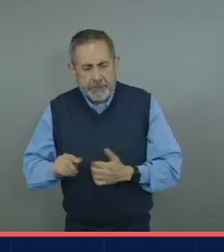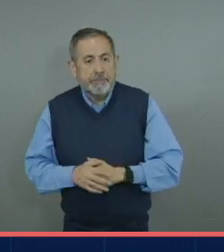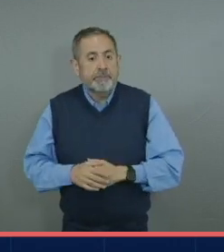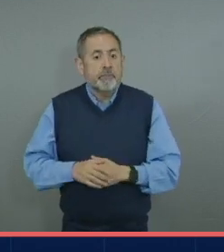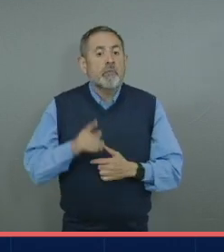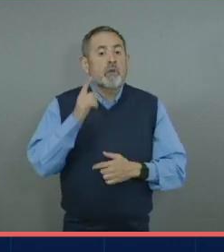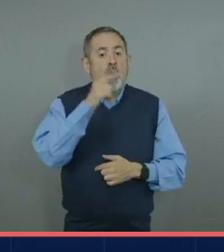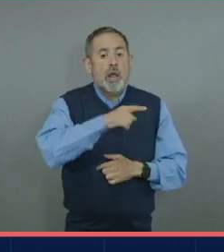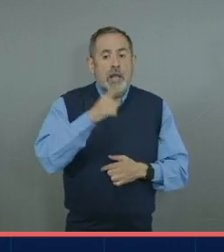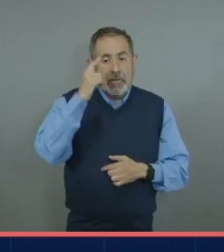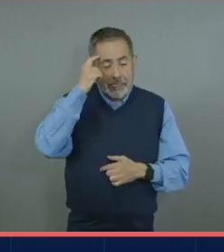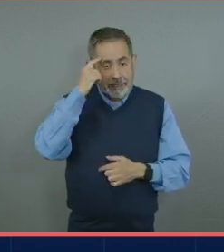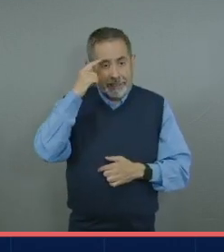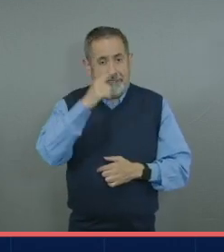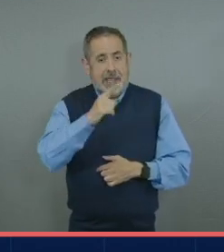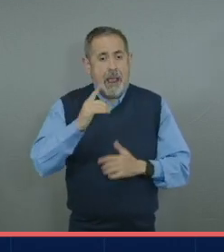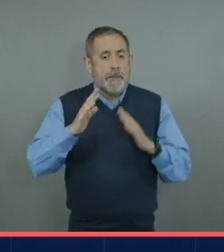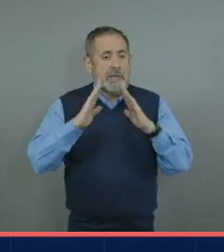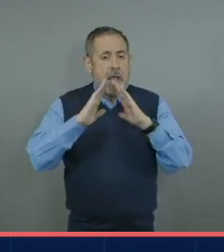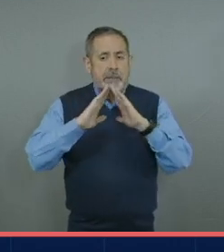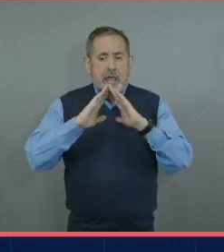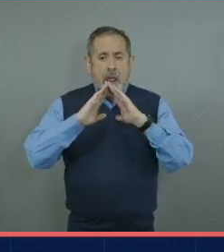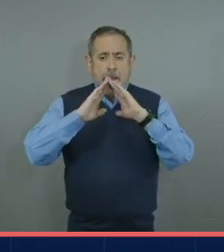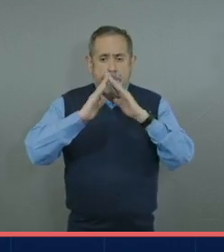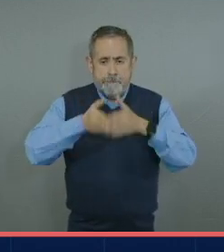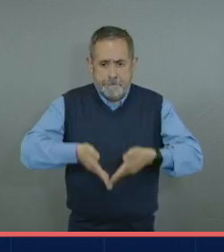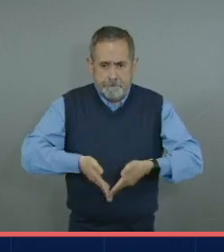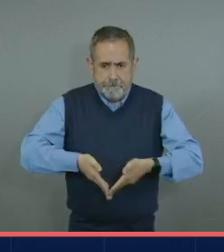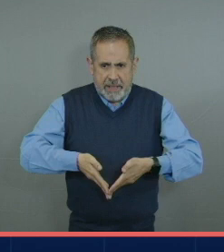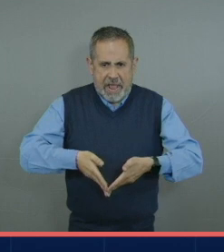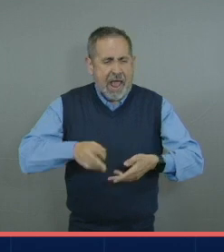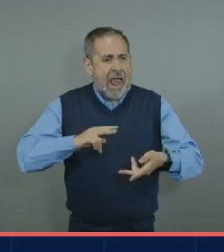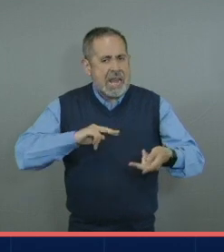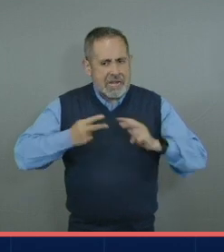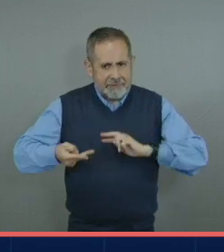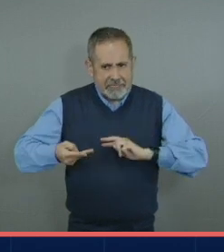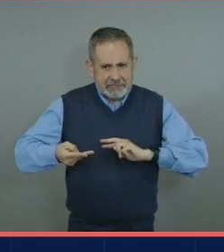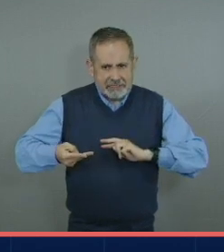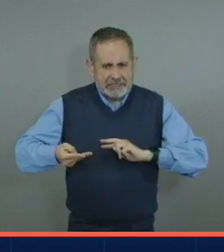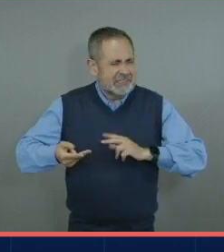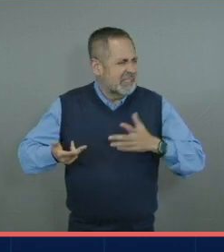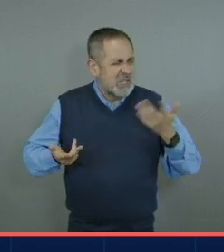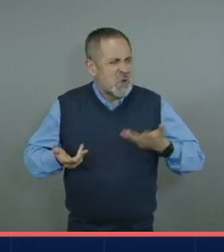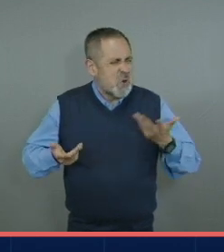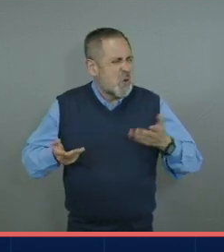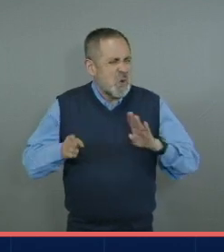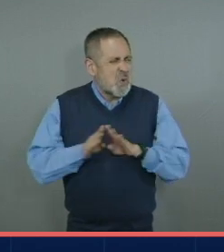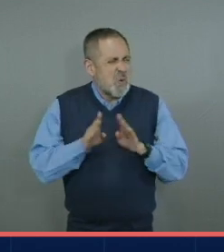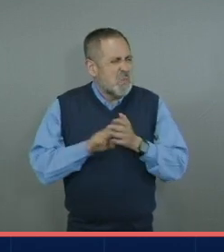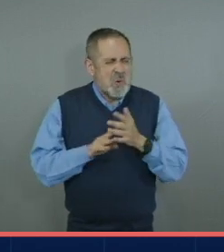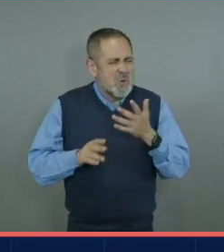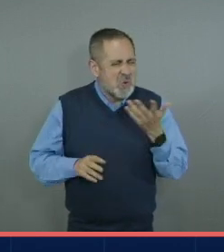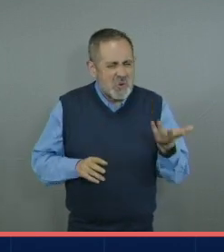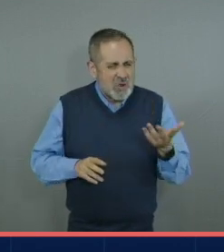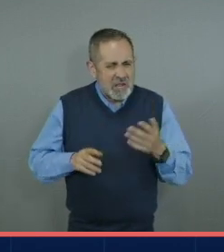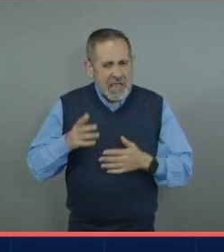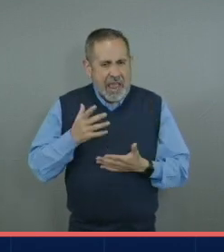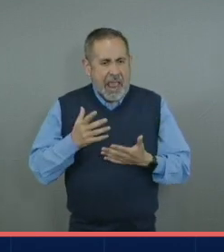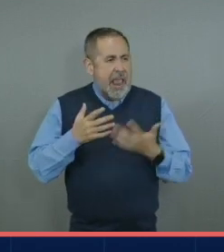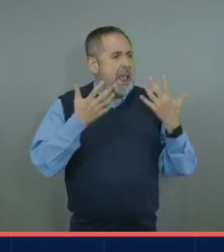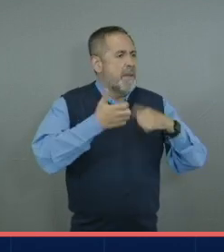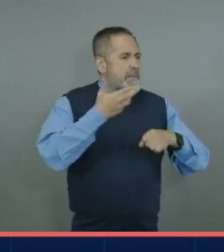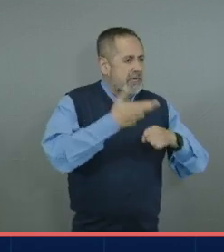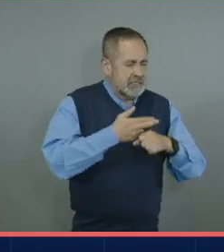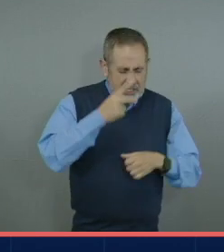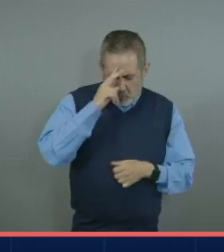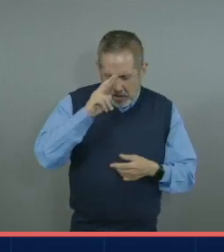pirámide. En unos minutitos más van a descubrir cómo esa mentalidad de empresario ustedes la van a